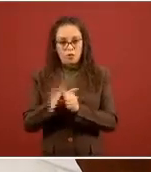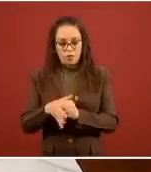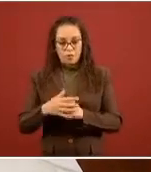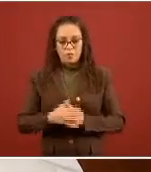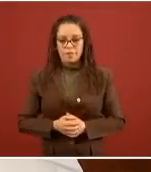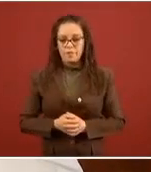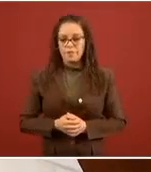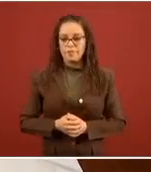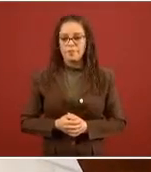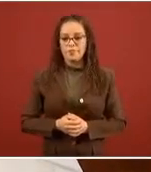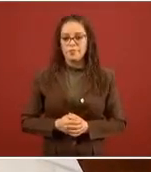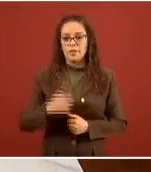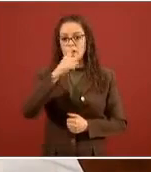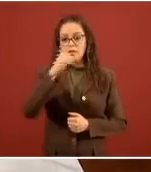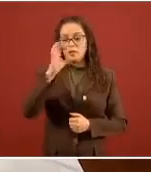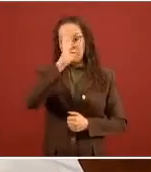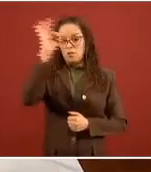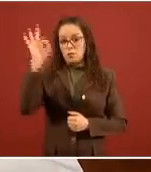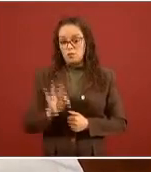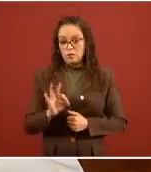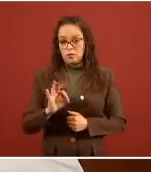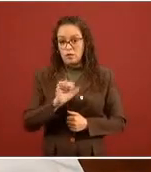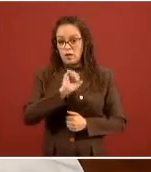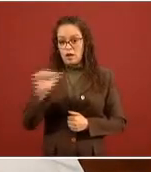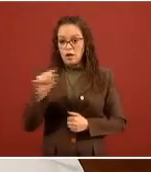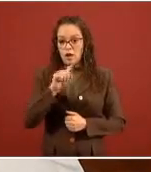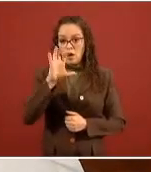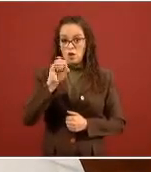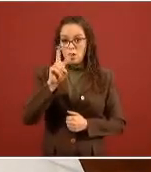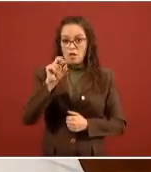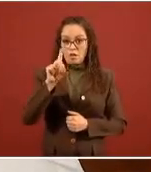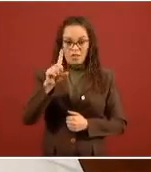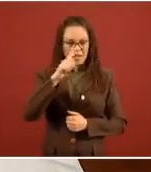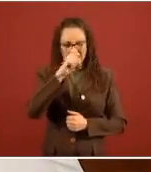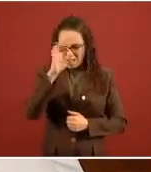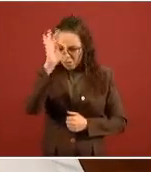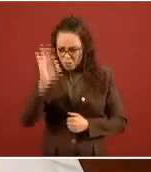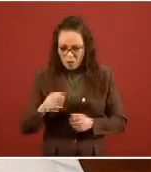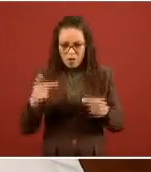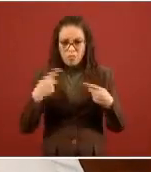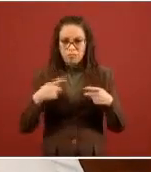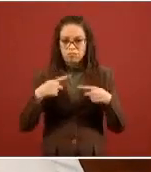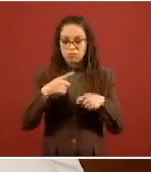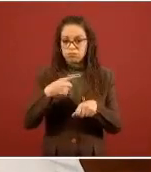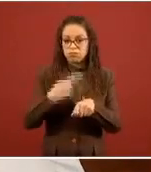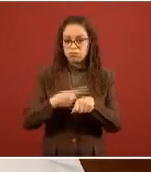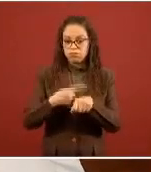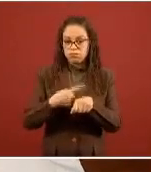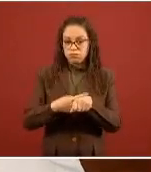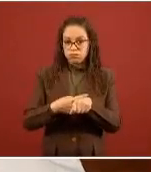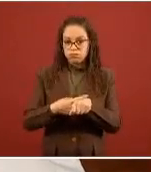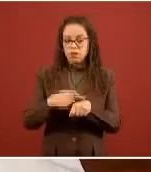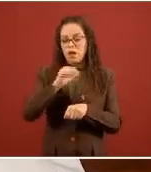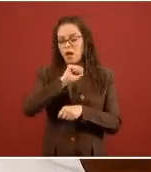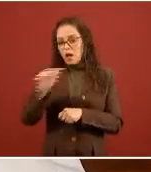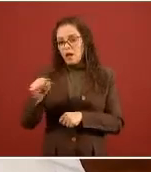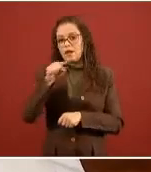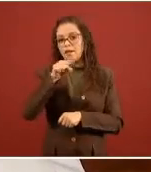ser 100% COVID, el 100% de sus pacientes serán pacientes COVID,